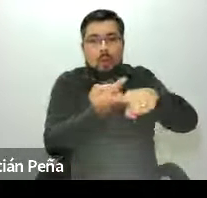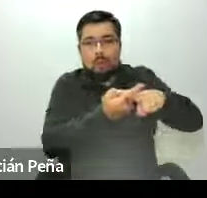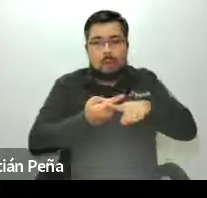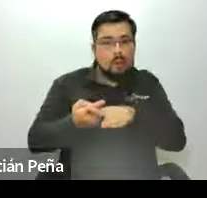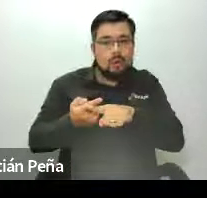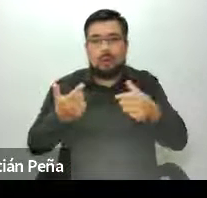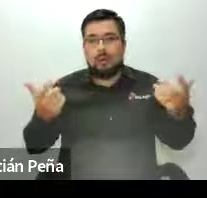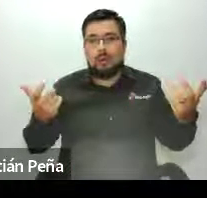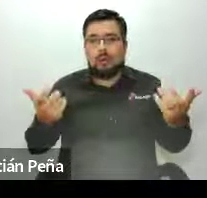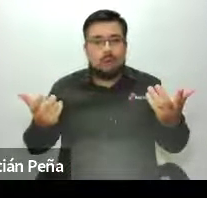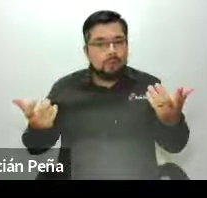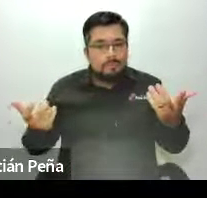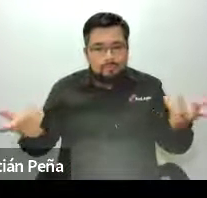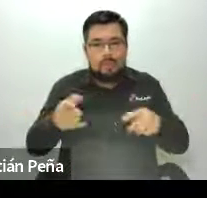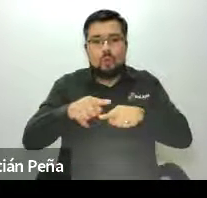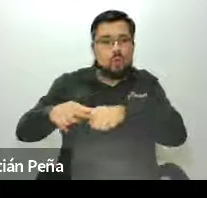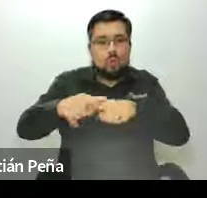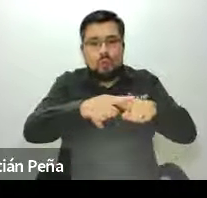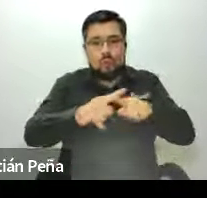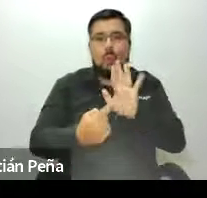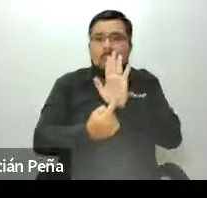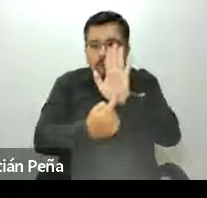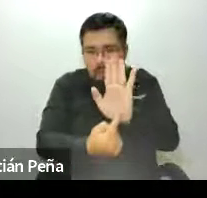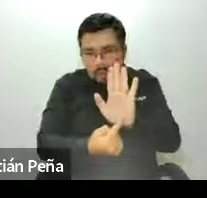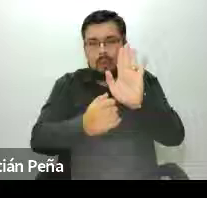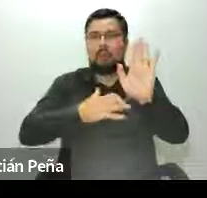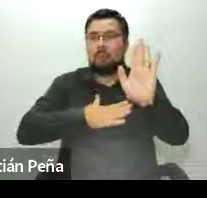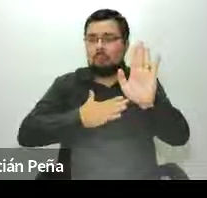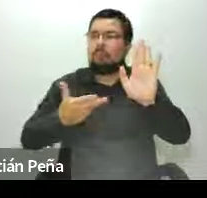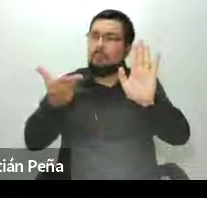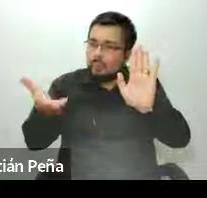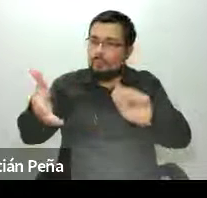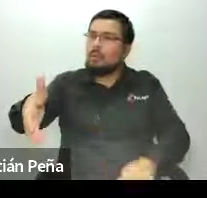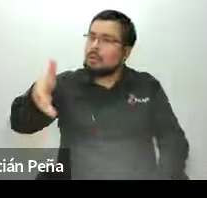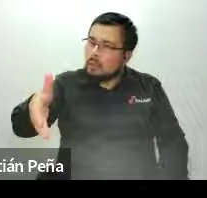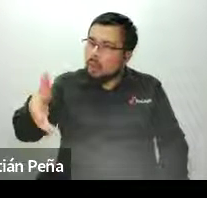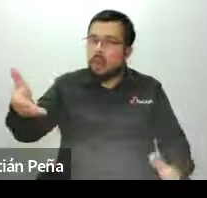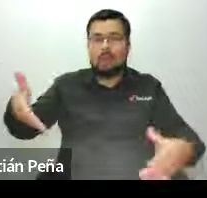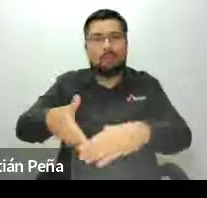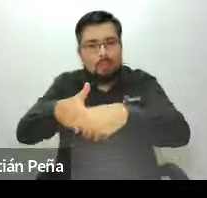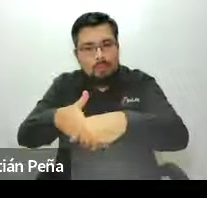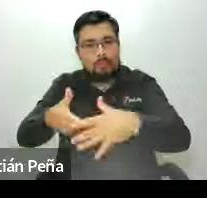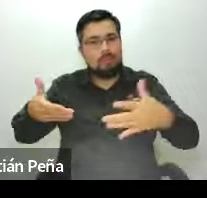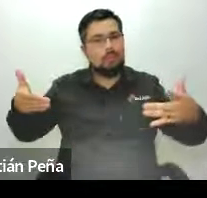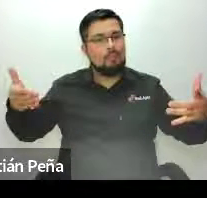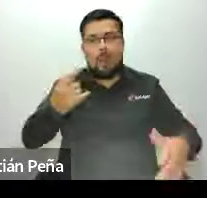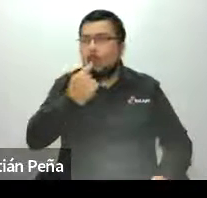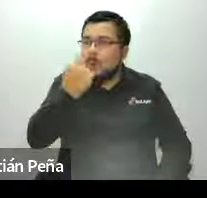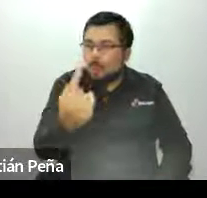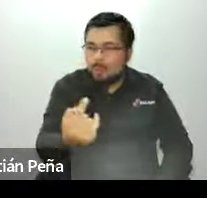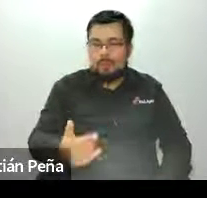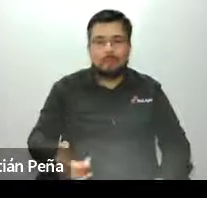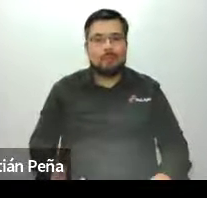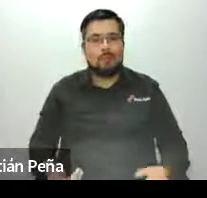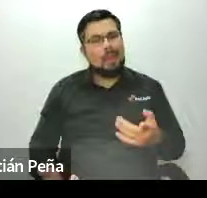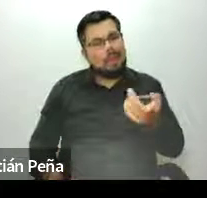diferentes situaciones, ¿no es cierto? Presentarse a sí mismo y otro, saludar. Uno dice, pareciera que no fueran objetivos que tuvieran importancia, estos son objetivos del